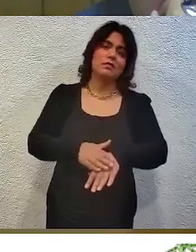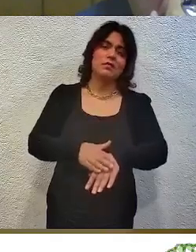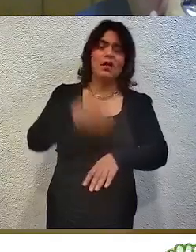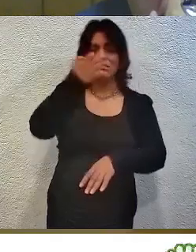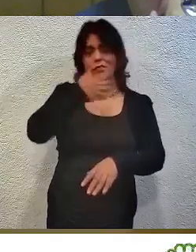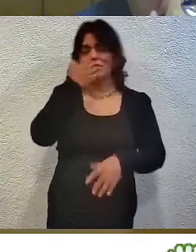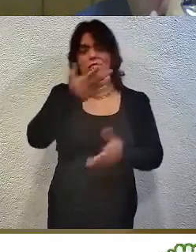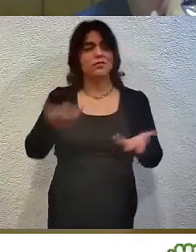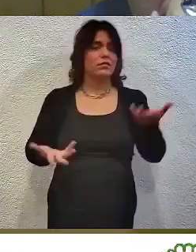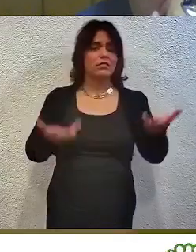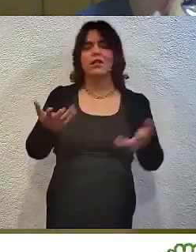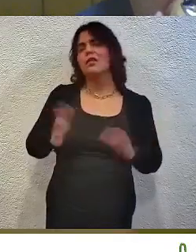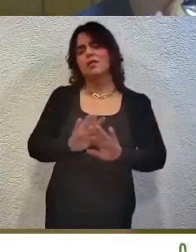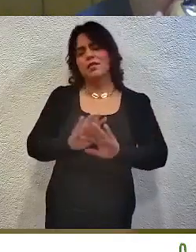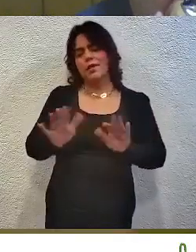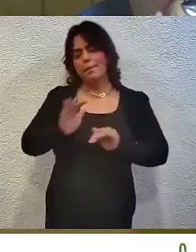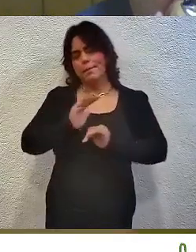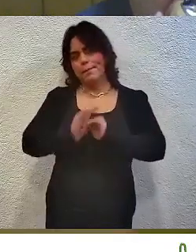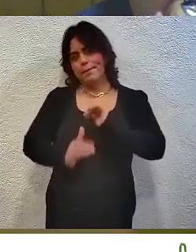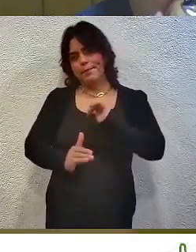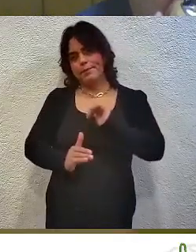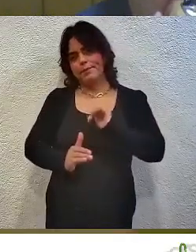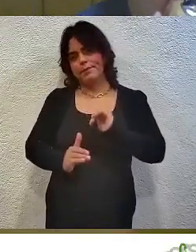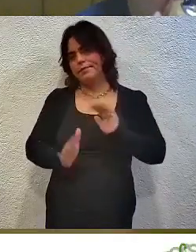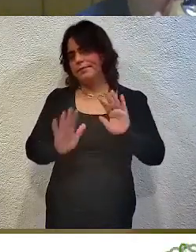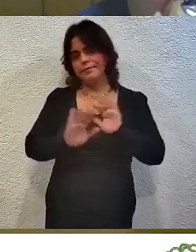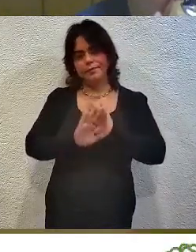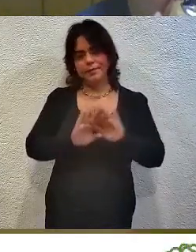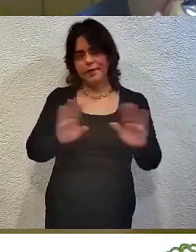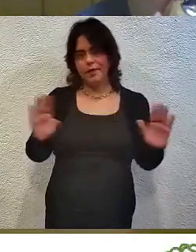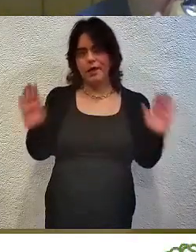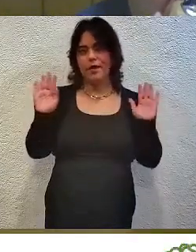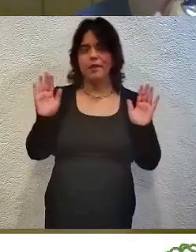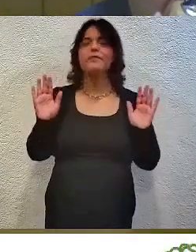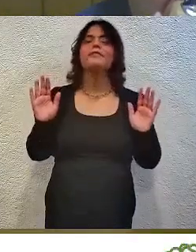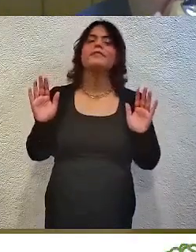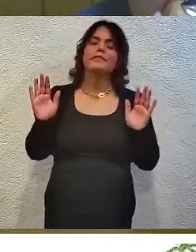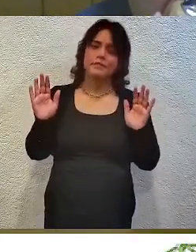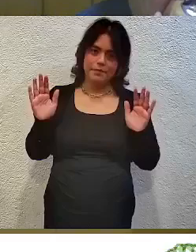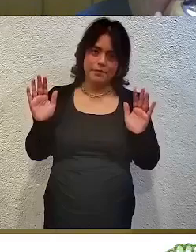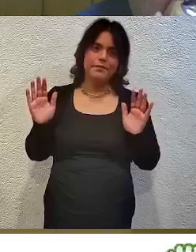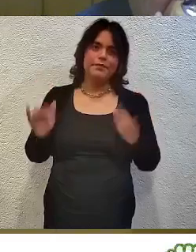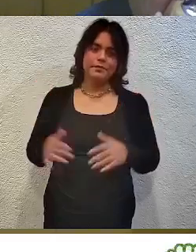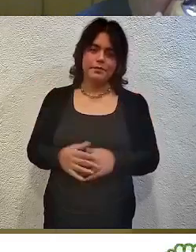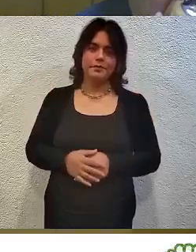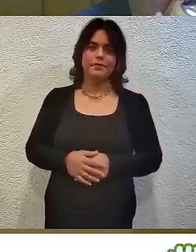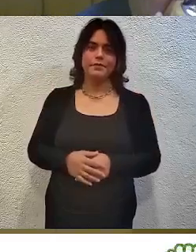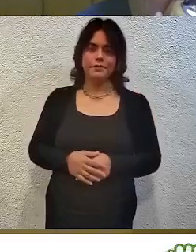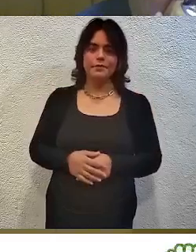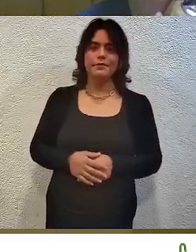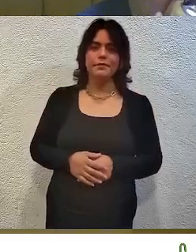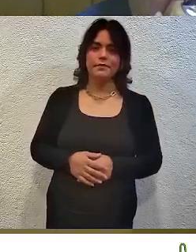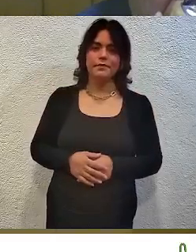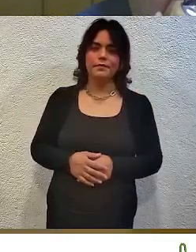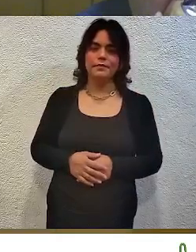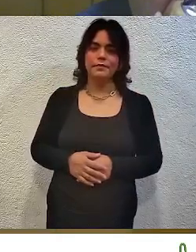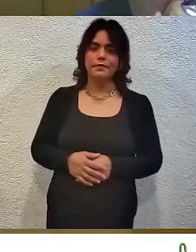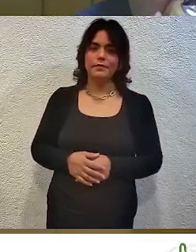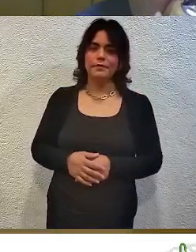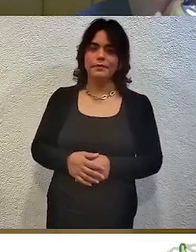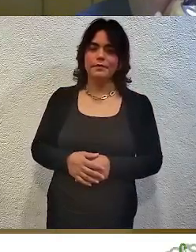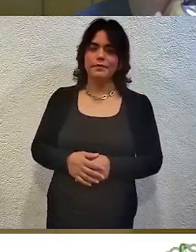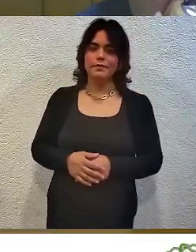otro tipo de responsabilidad ahí, porque además estaría fuera de la esfera de competencia de este tribunal electoral, ¿no?